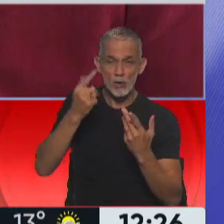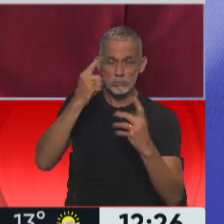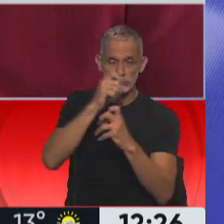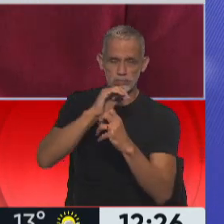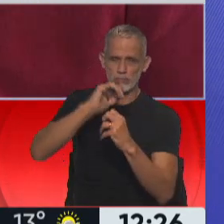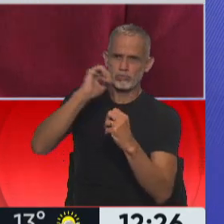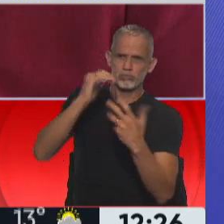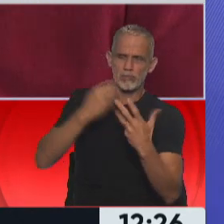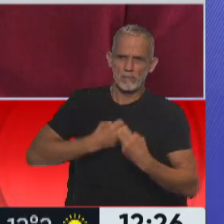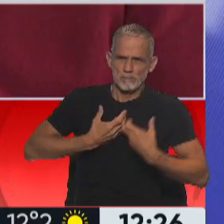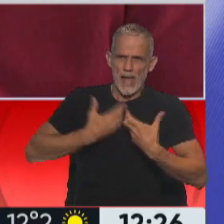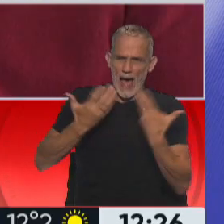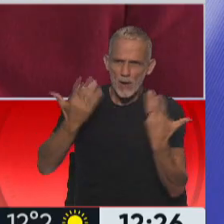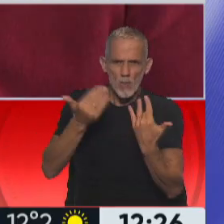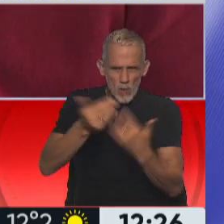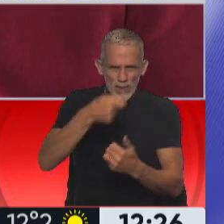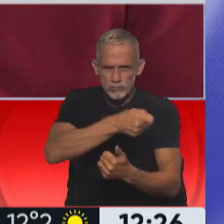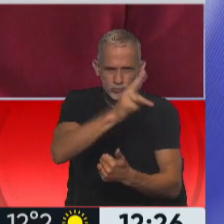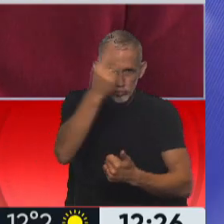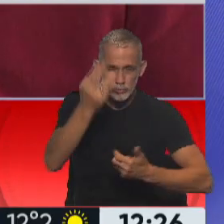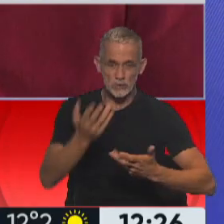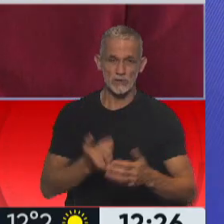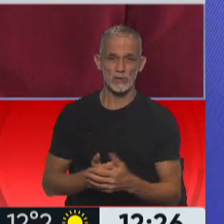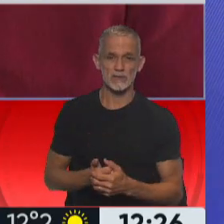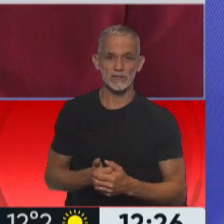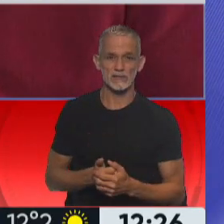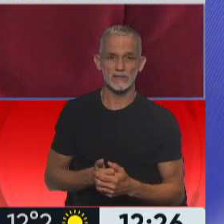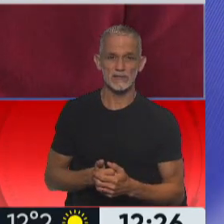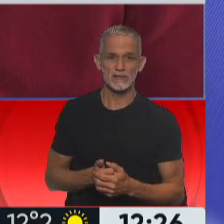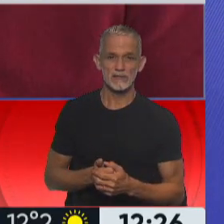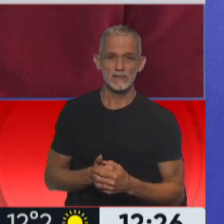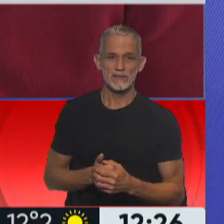algún tipo de emoción este paciente pueda llegar a actuar de esta manera?